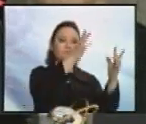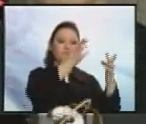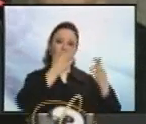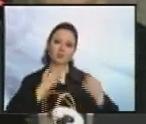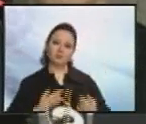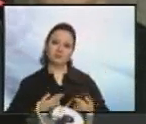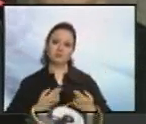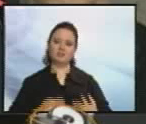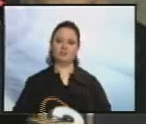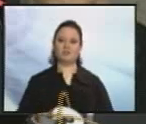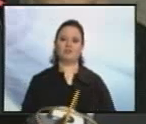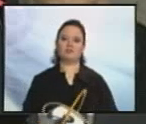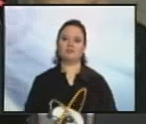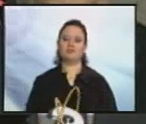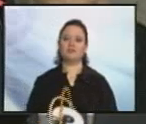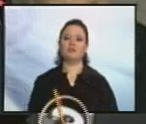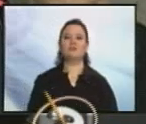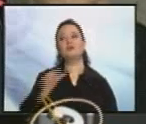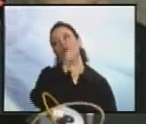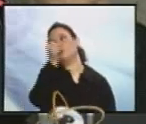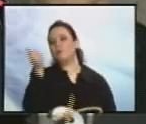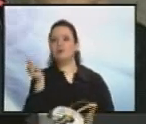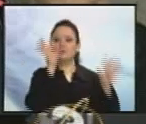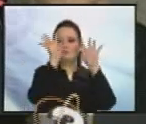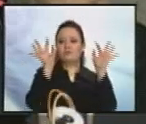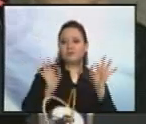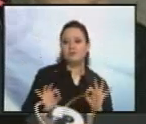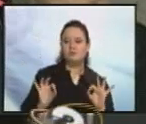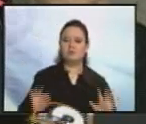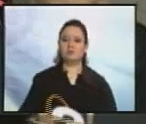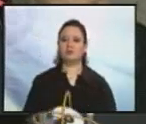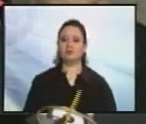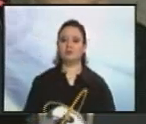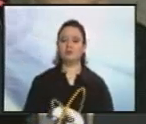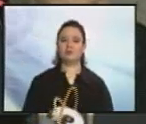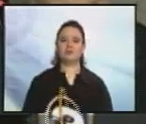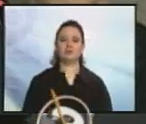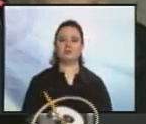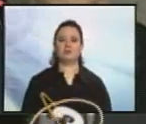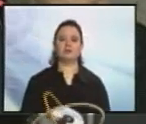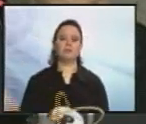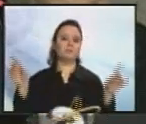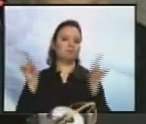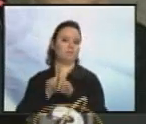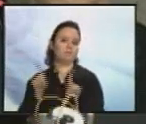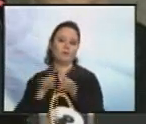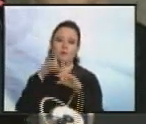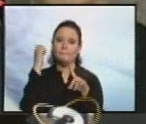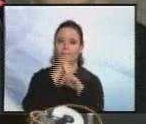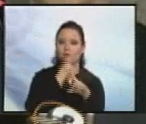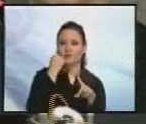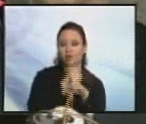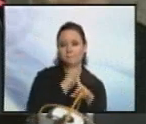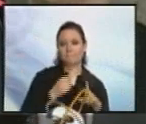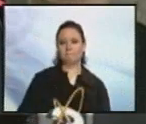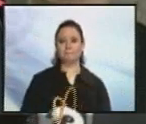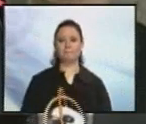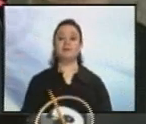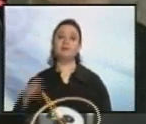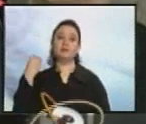encontrarlo. Por el otro lado, de la misma crisis, aunque